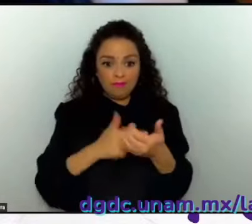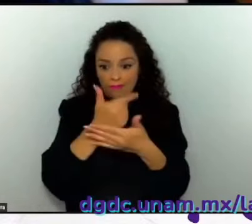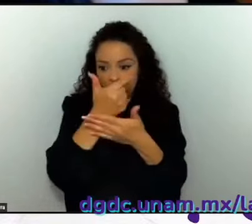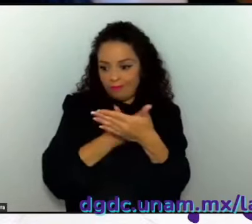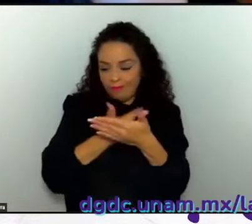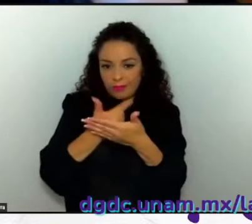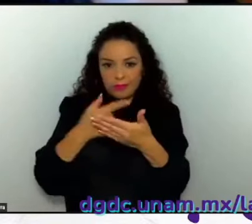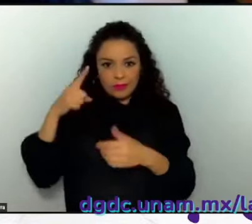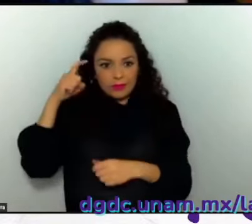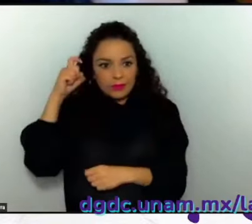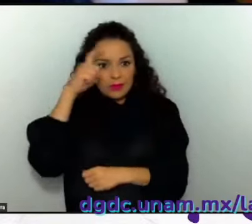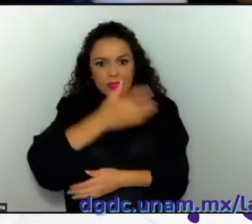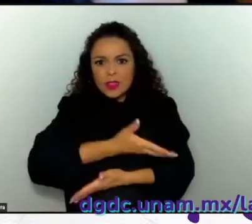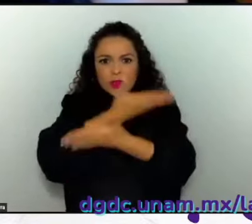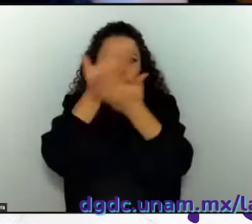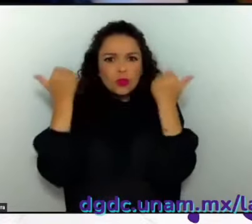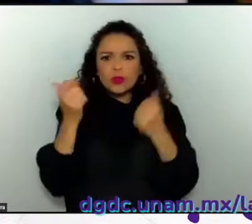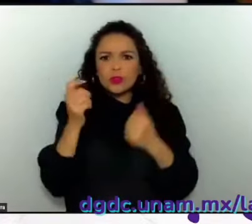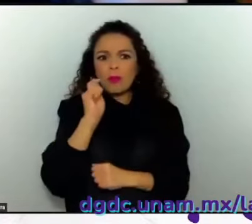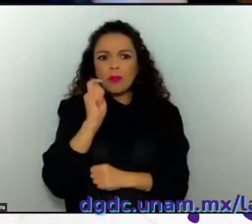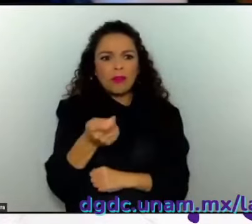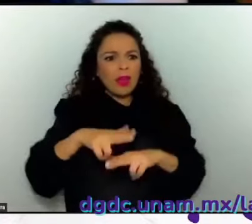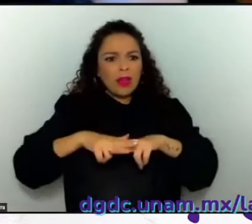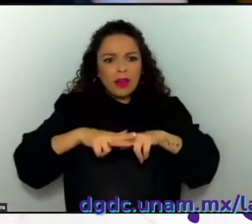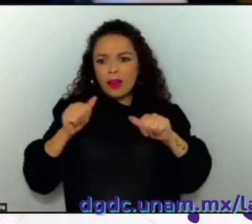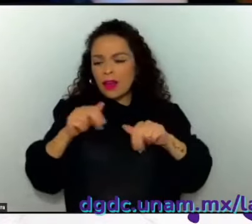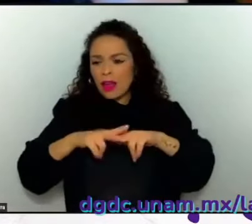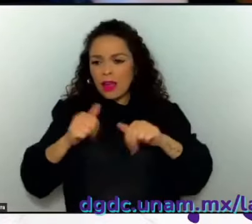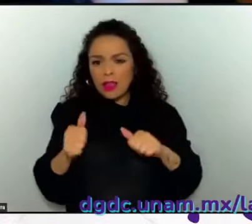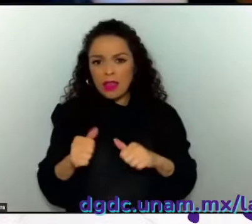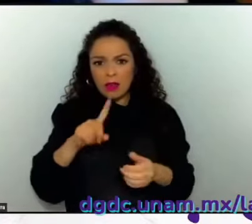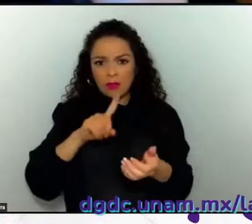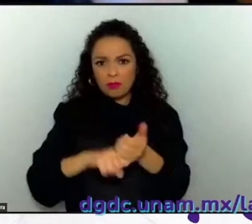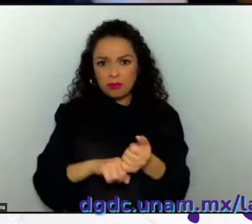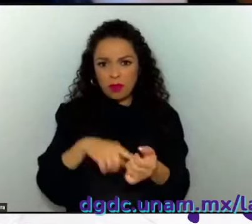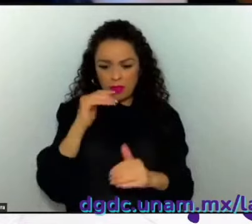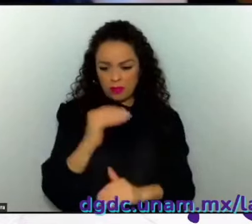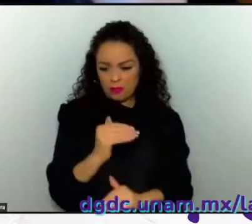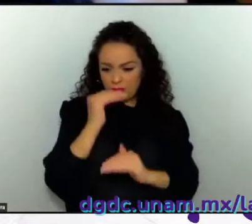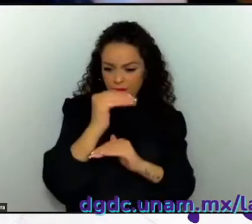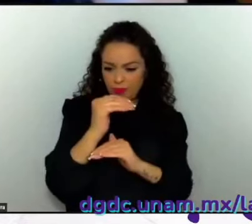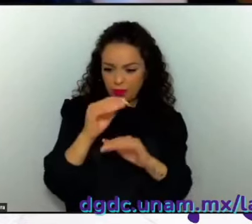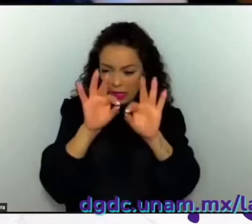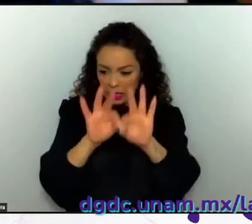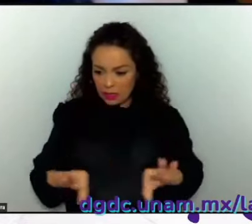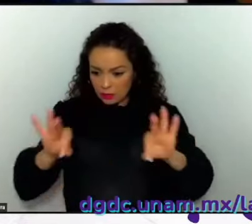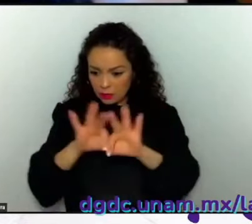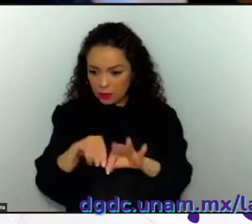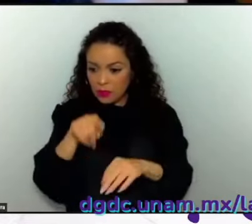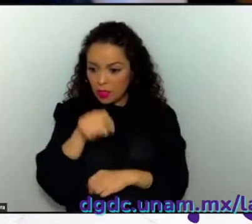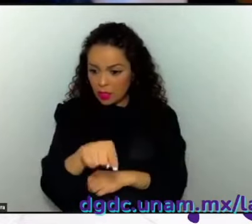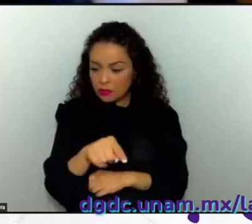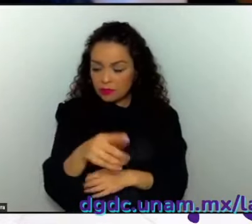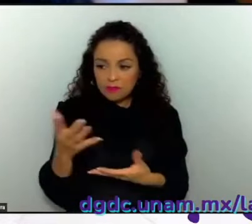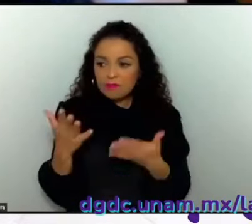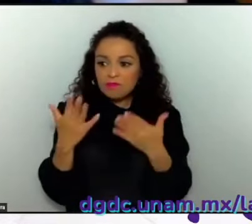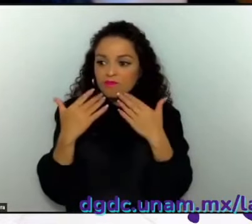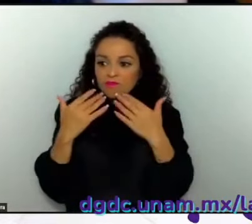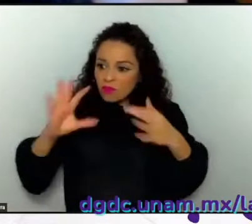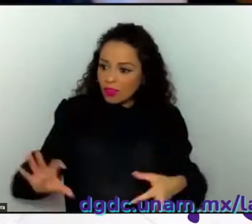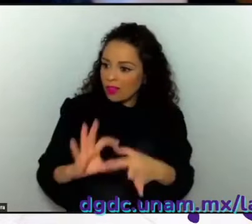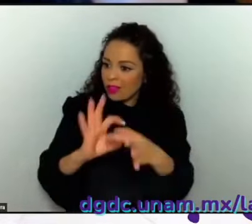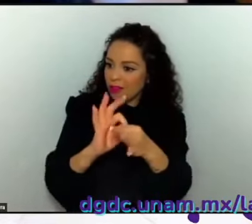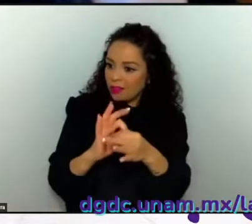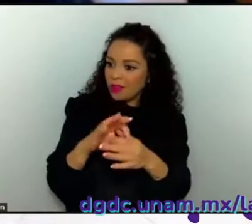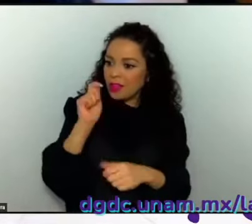Y no sabemos qué, no es una partícula, ninguna de las partículas en el modelo estándar de partículas elementales funciona como materia oscura, ninguna cuadra. Entonces tiene que haber